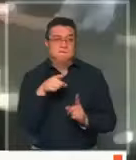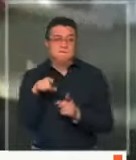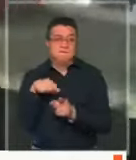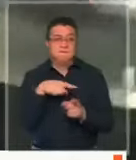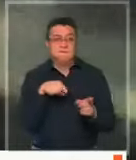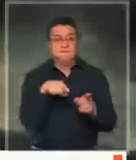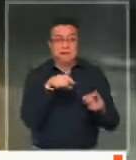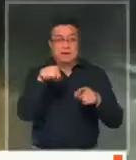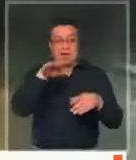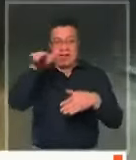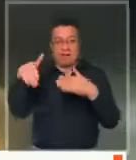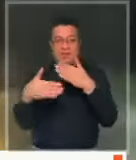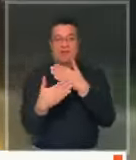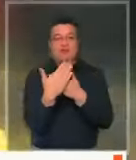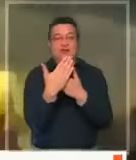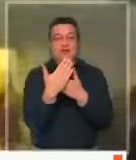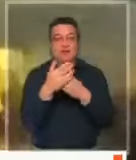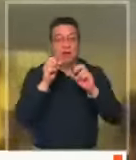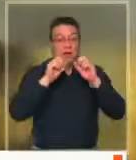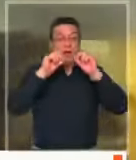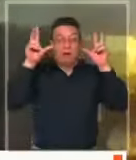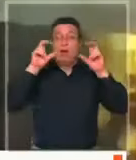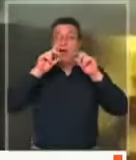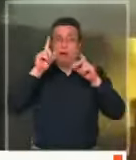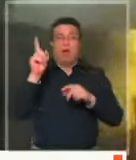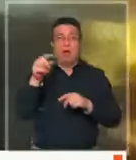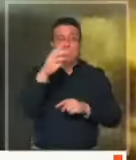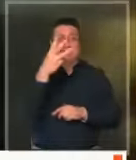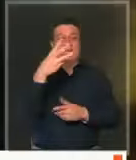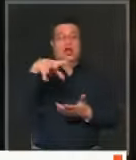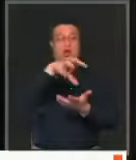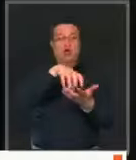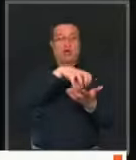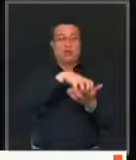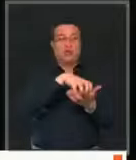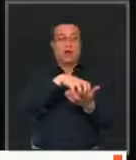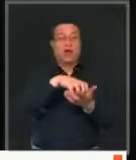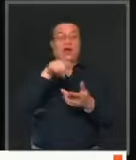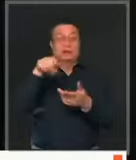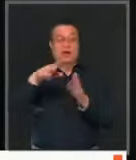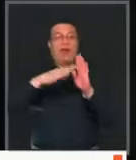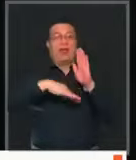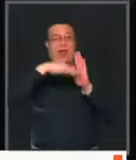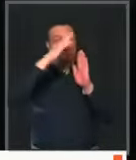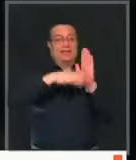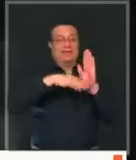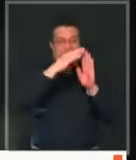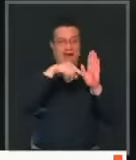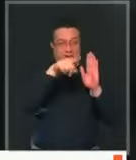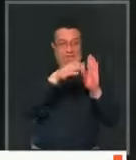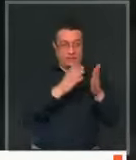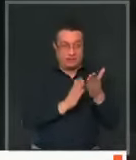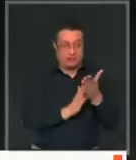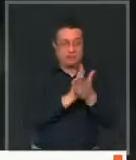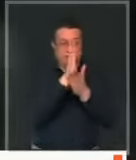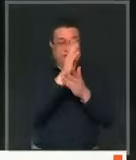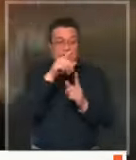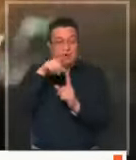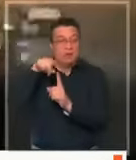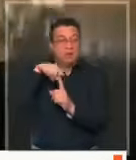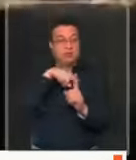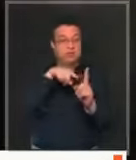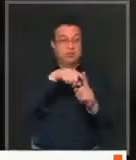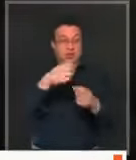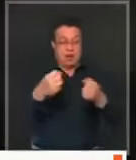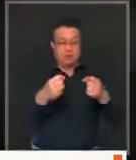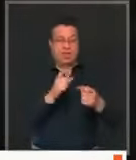durante esta madrugada y que despertó a vecinos de tres comunas, partiendo por La Pintana, donde comenzó el seguimiento a dos vehículos de